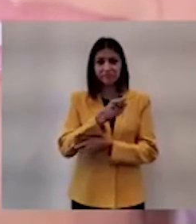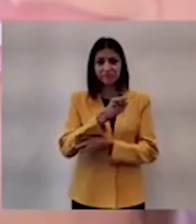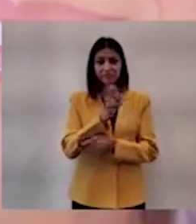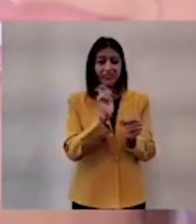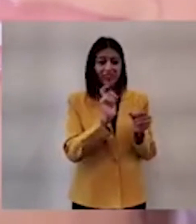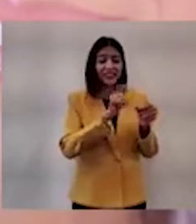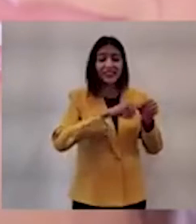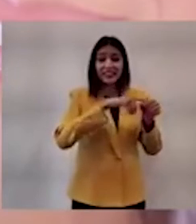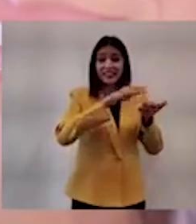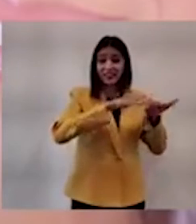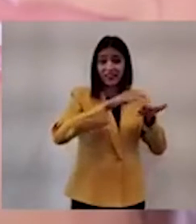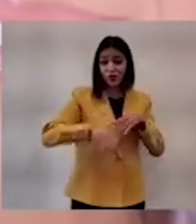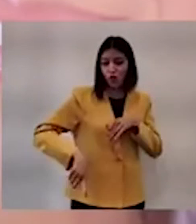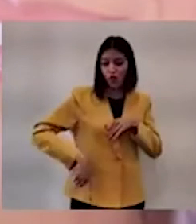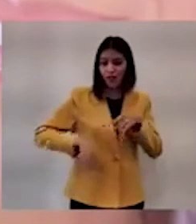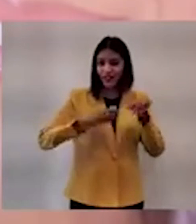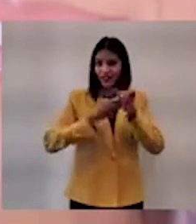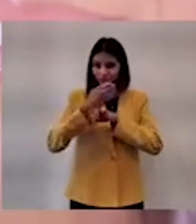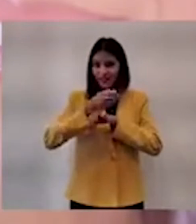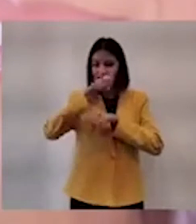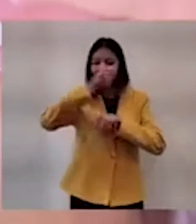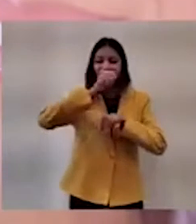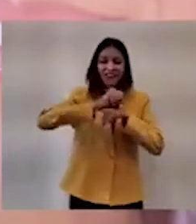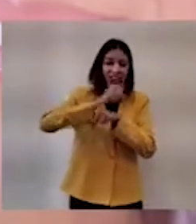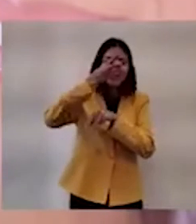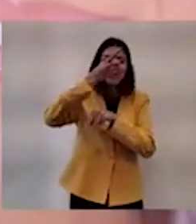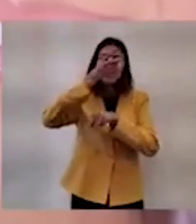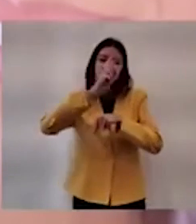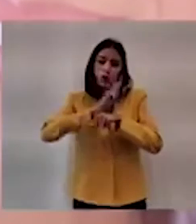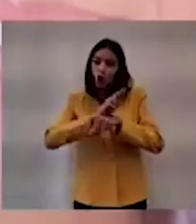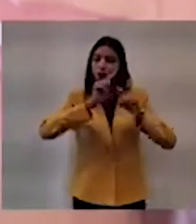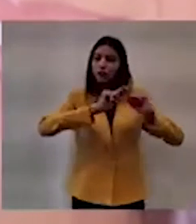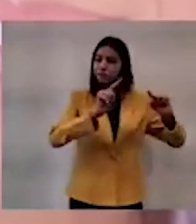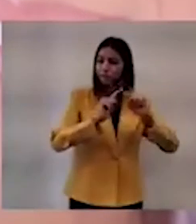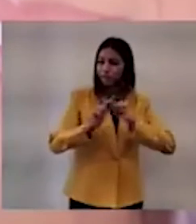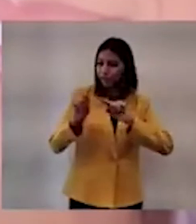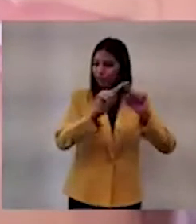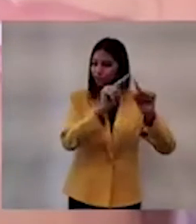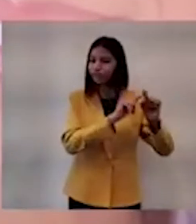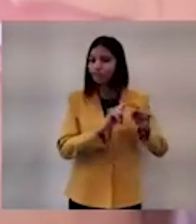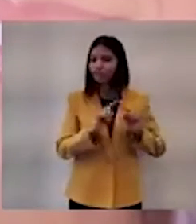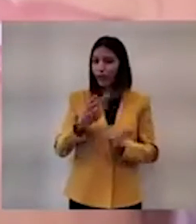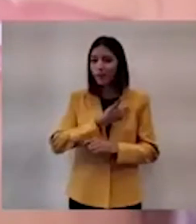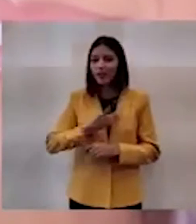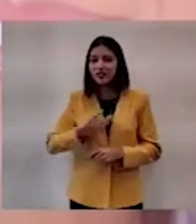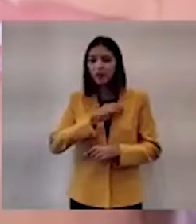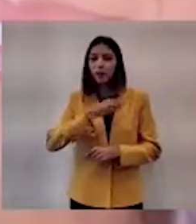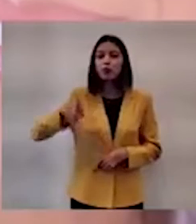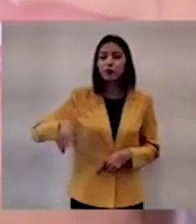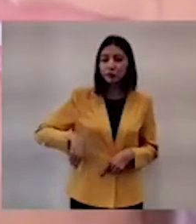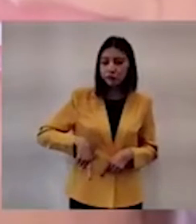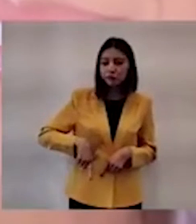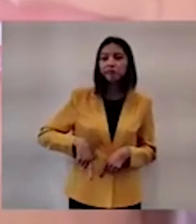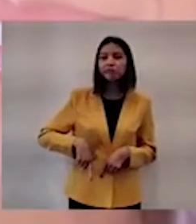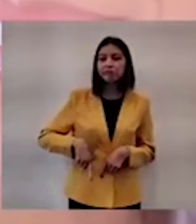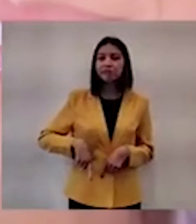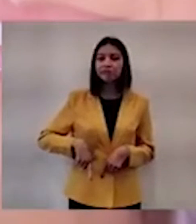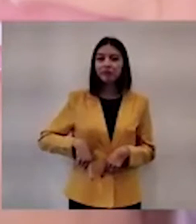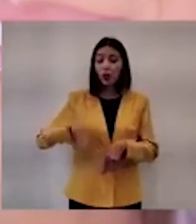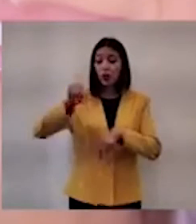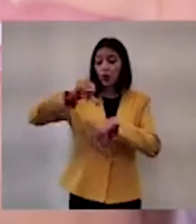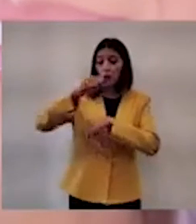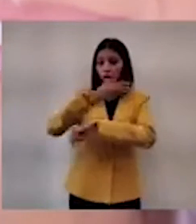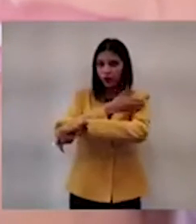mexicano salvaguarden las garantías fundamentales de las mujeres. Por ello, aseguró, desde el Congreso de Michoacán habrán